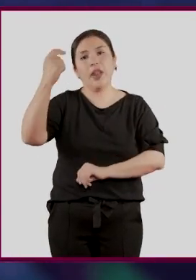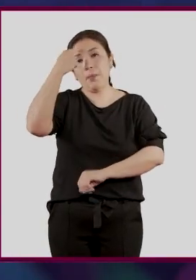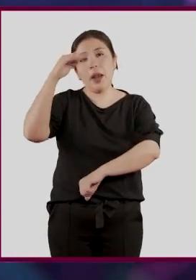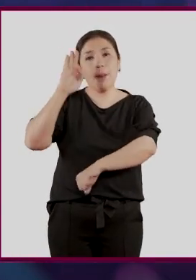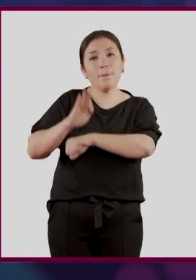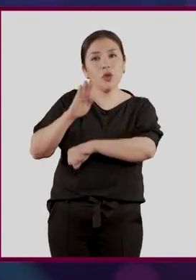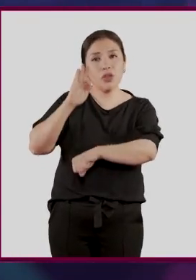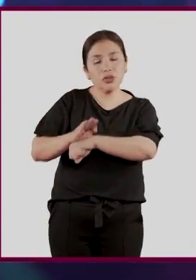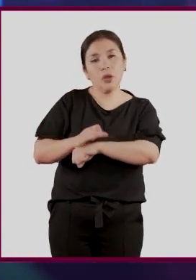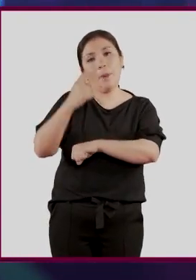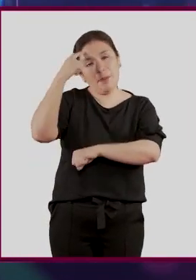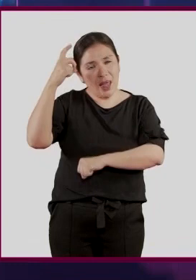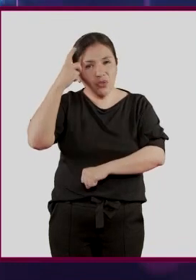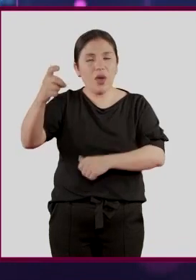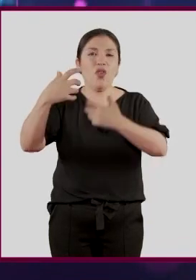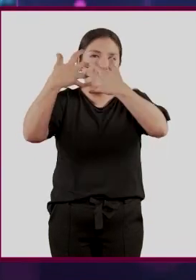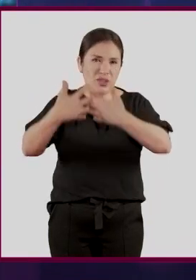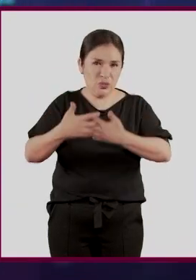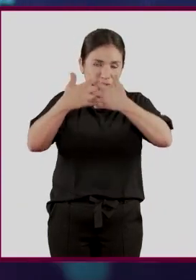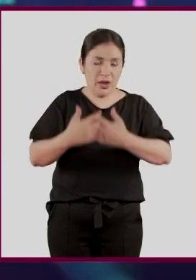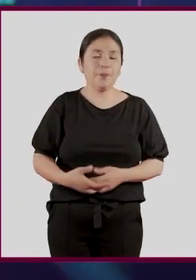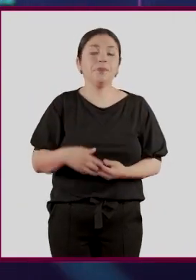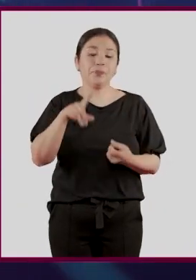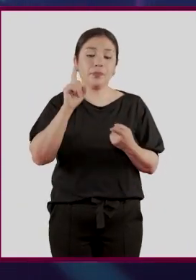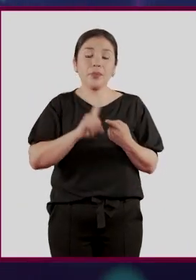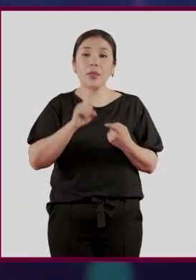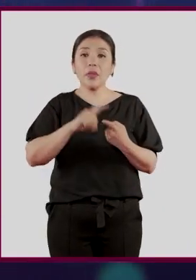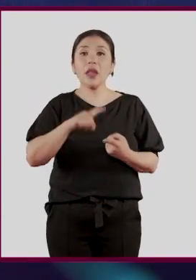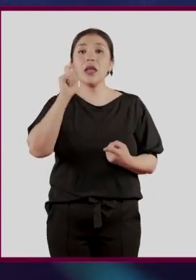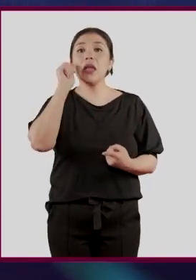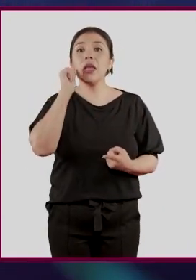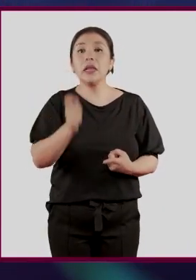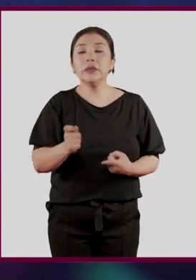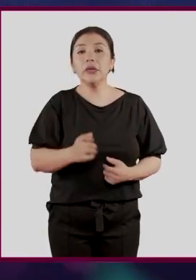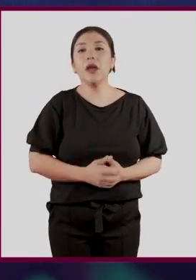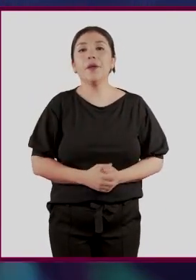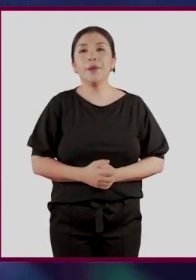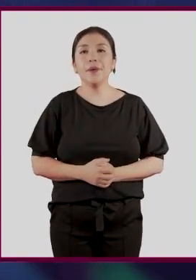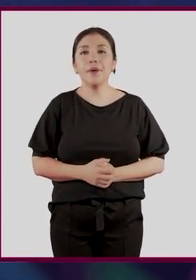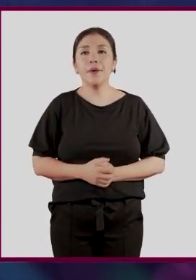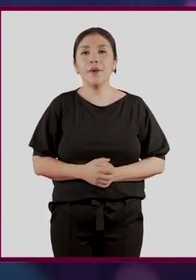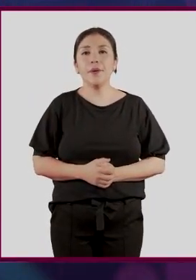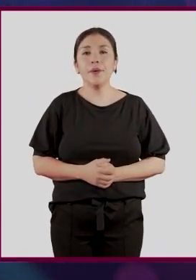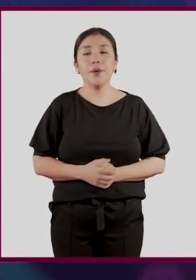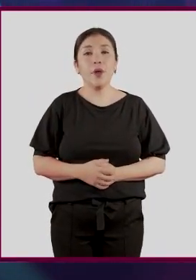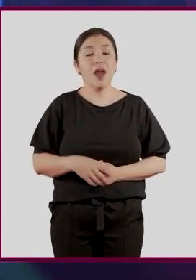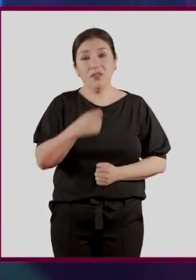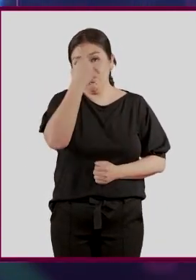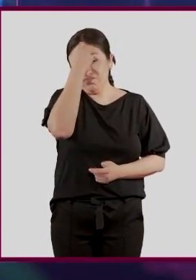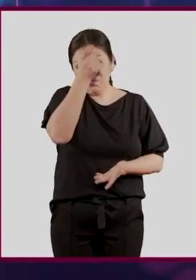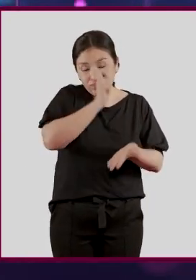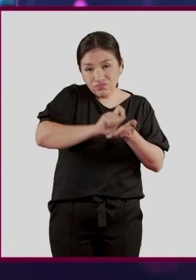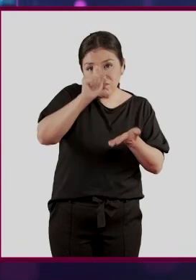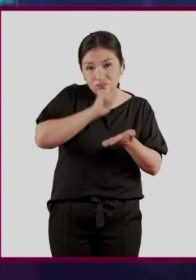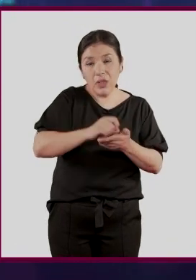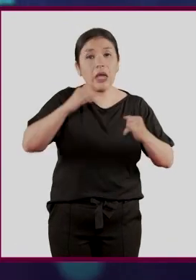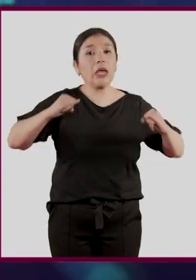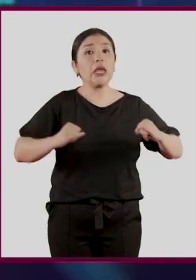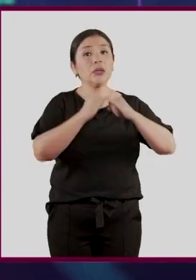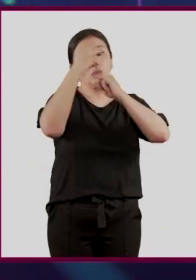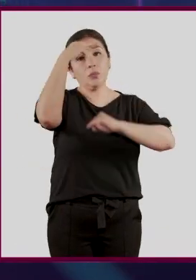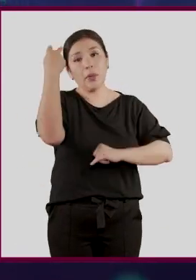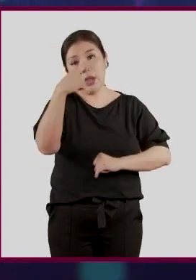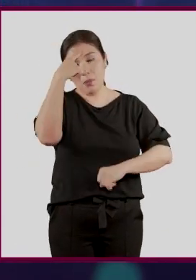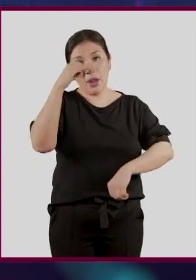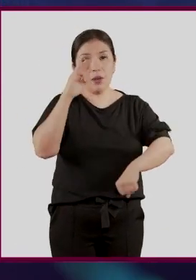Protección a la Propiedad Industrial. En lo que respecta a la propiedad intelectual es el Instituto Mexicano